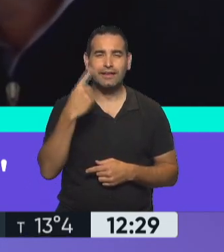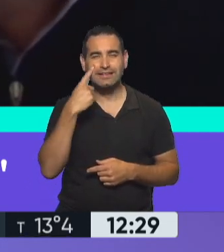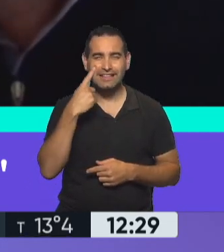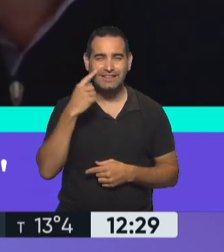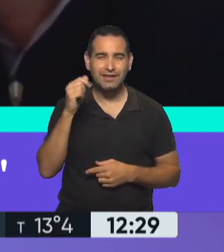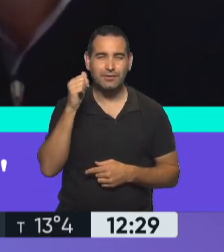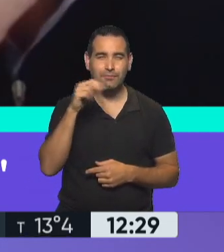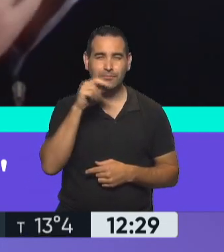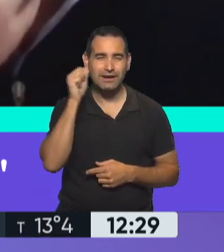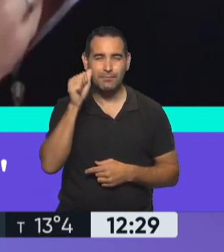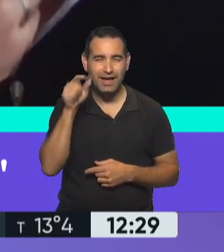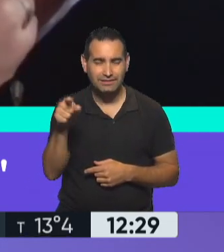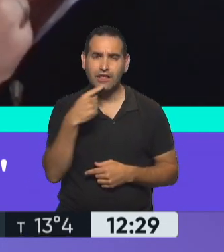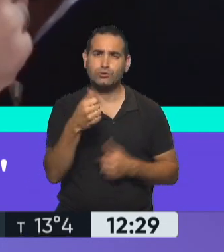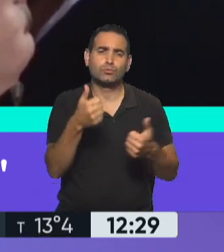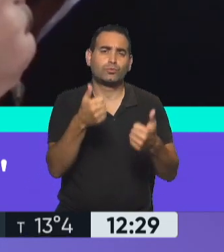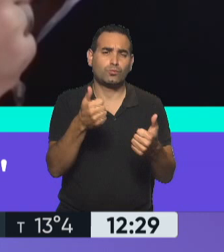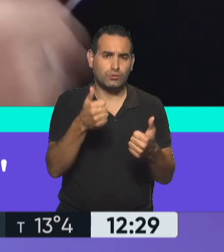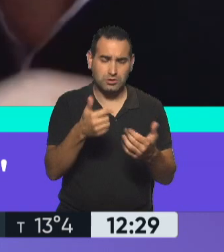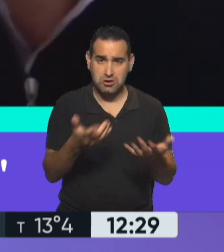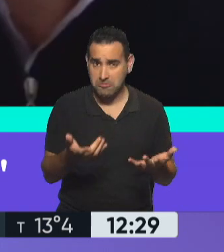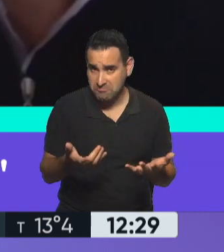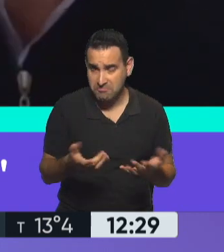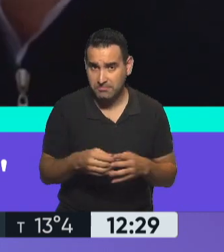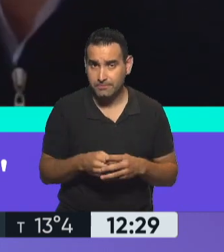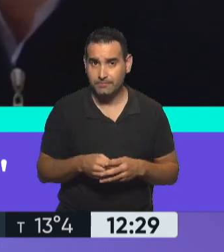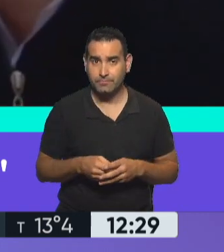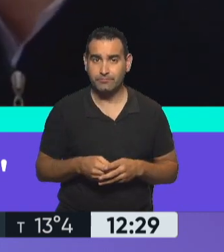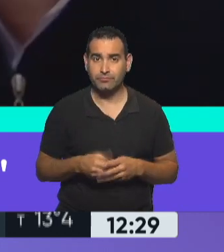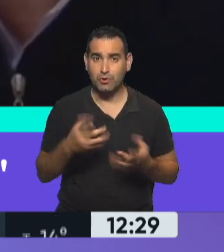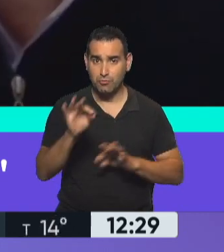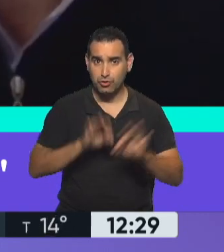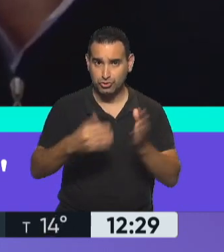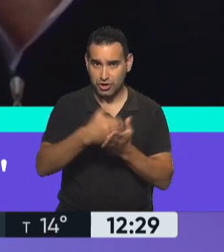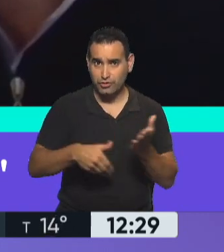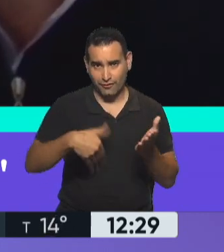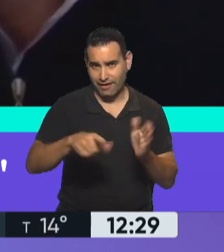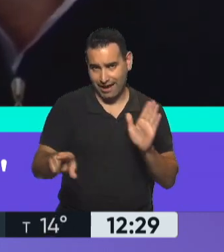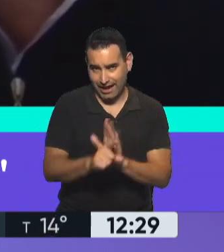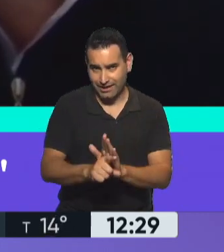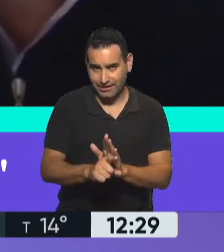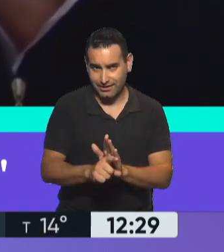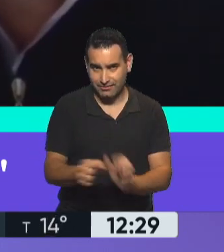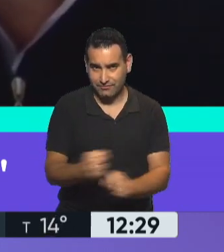Plata, de Juntos por el Cambio, celebrando esta iniciativa. Digo, el proyecto se va a convertir en ley.